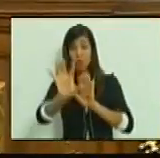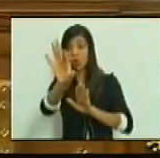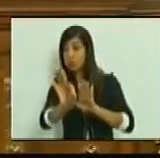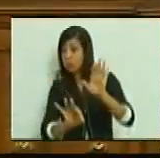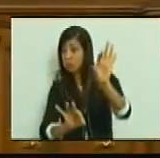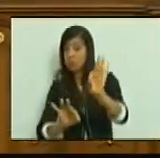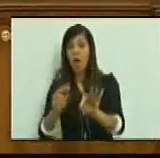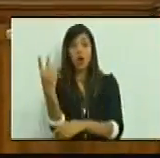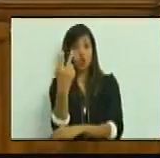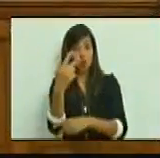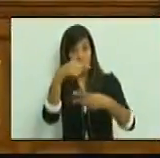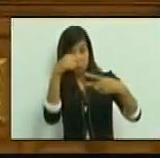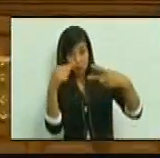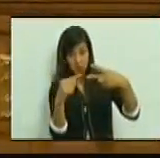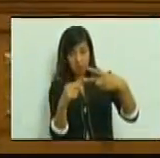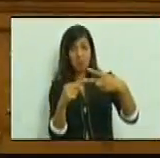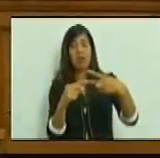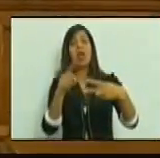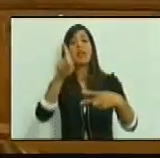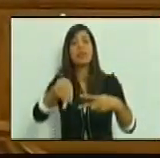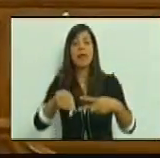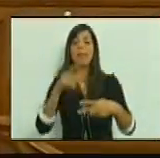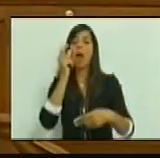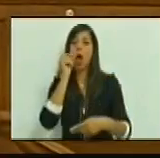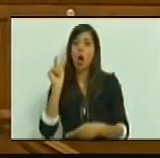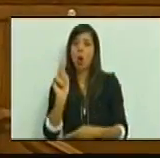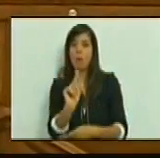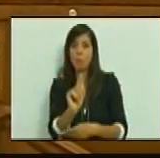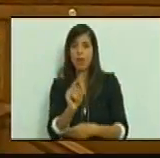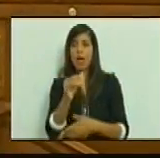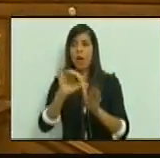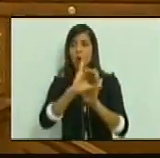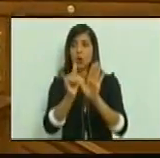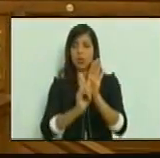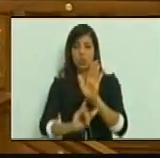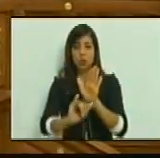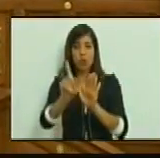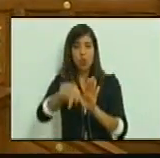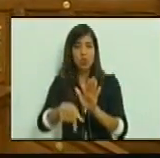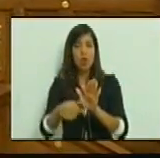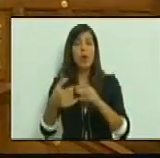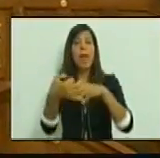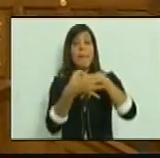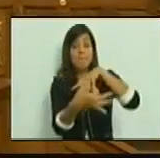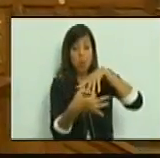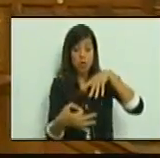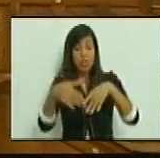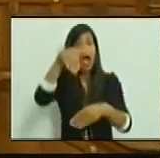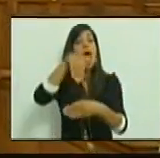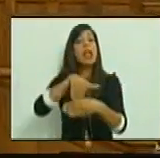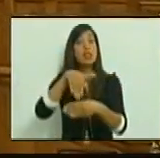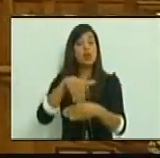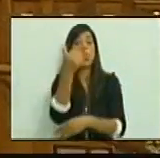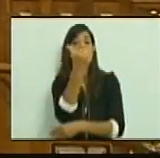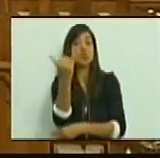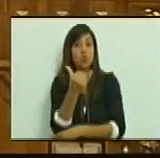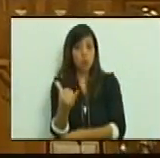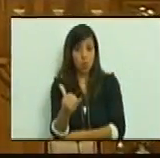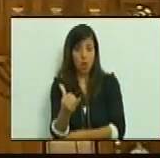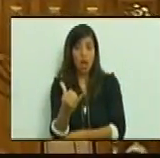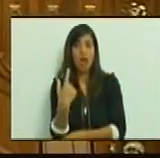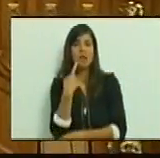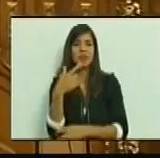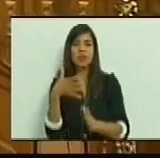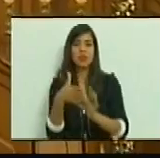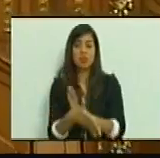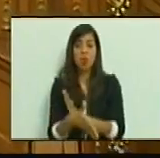respectivamente. Se decretó el constituyente que adelanta la realización de las municipales 2017 y declaratoria de vacío absoluto del